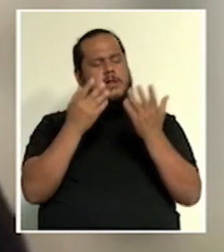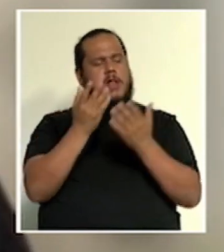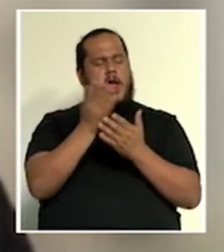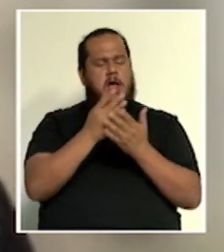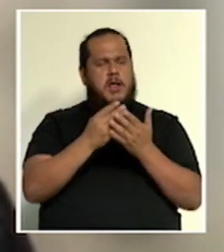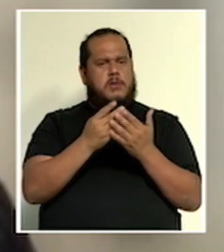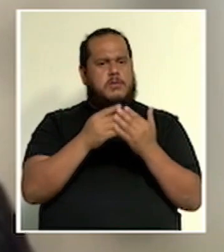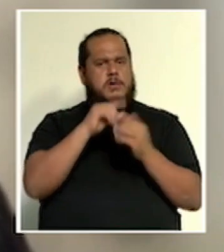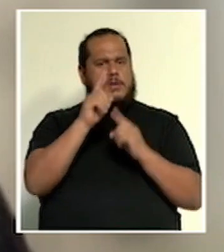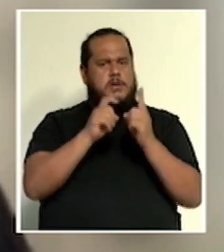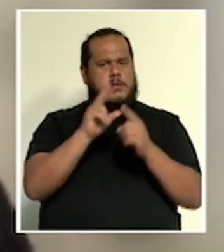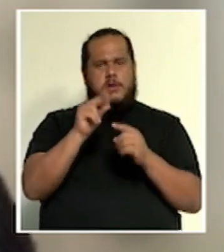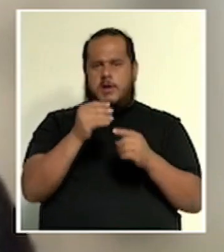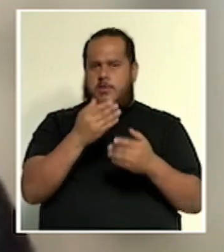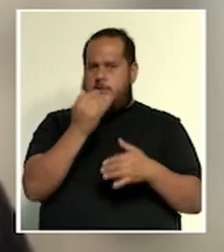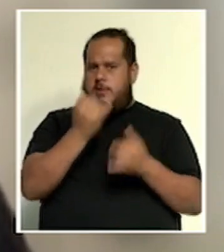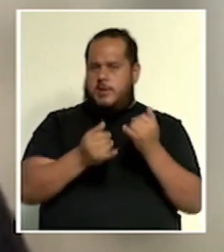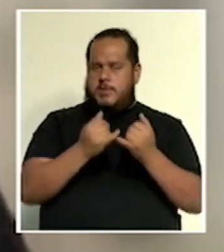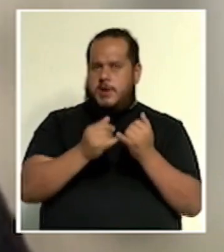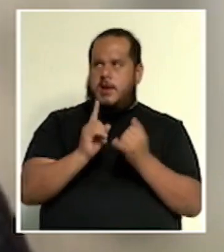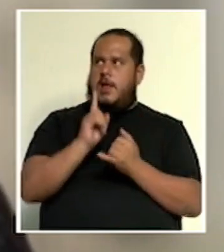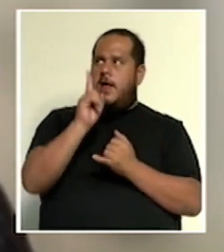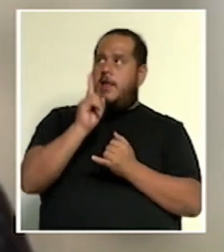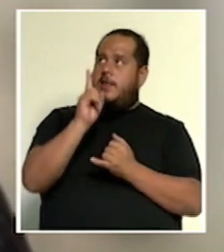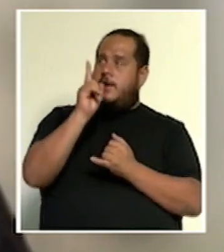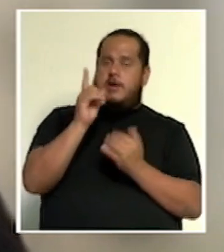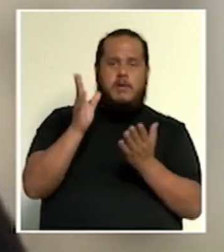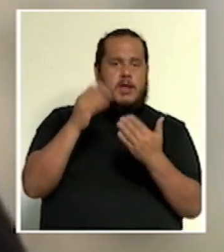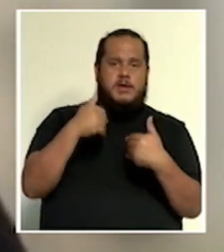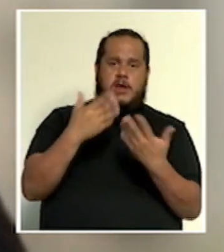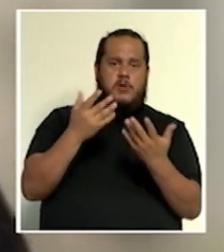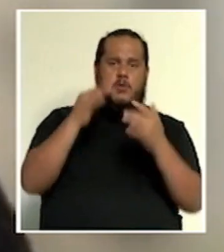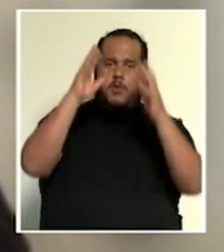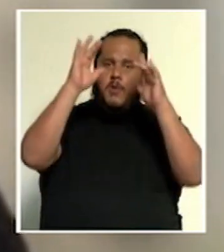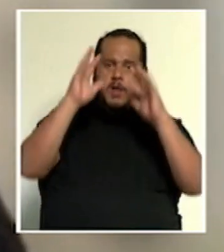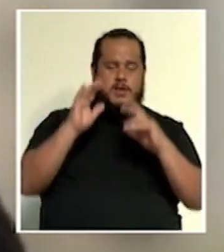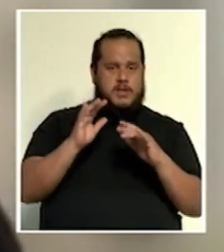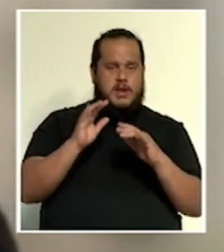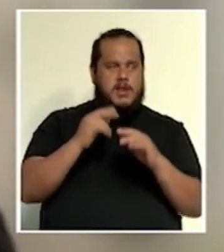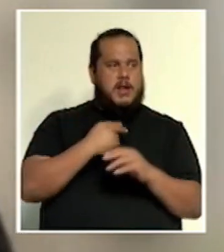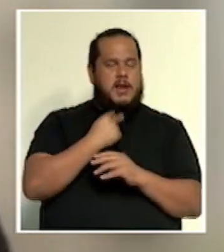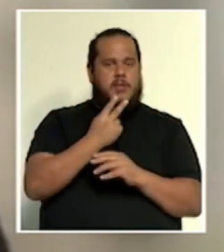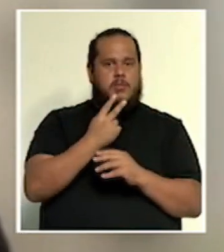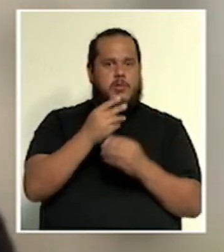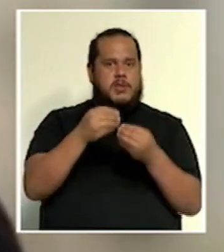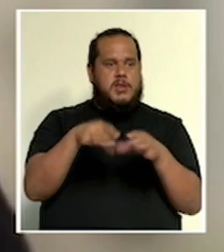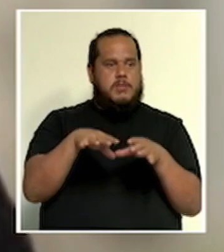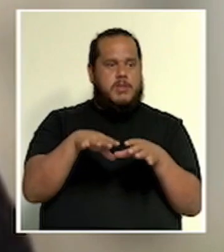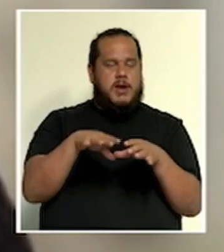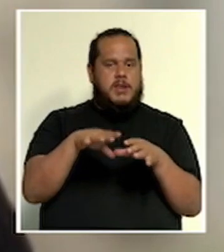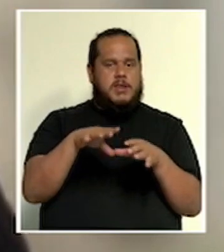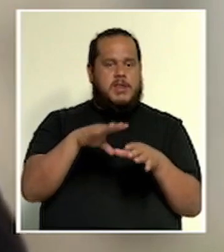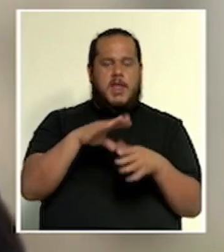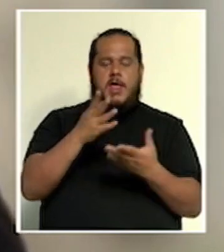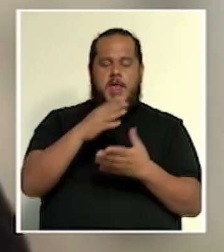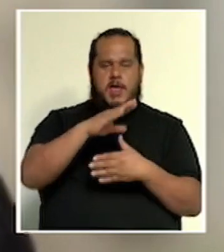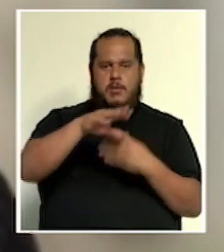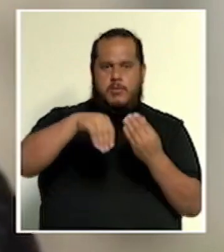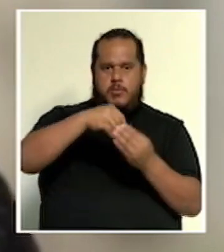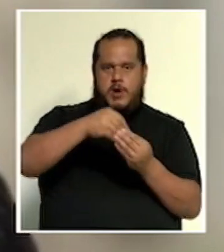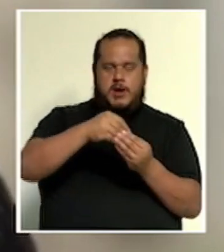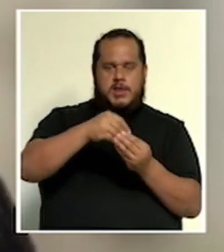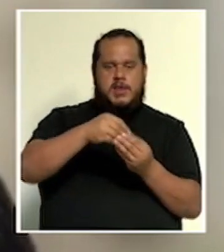interrogación que no termina. Allá arriba ya no habitan estrellas, las voces se pierden envueltas en sudarios